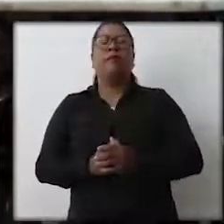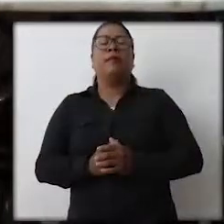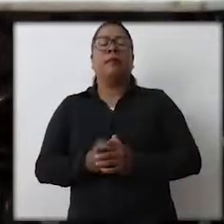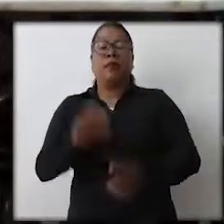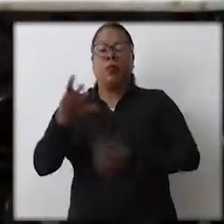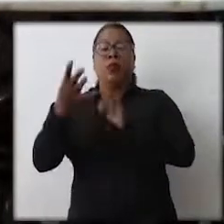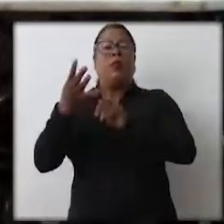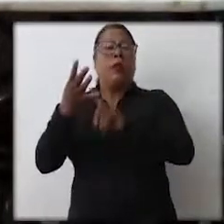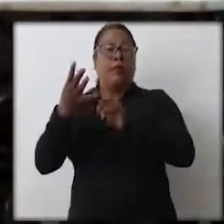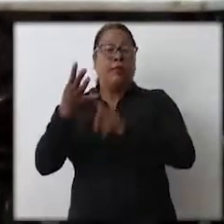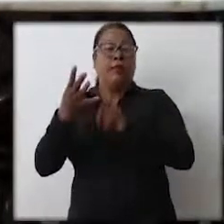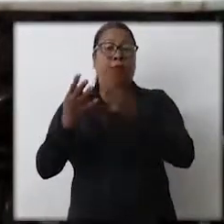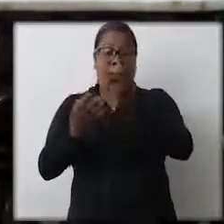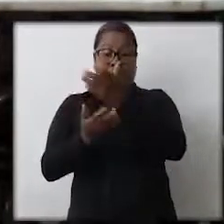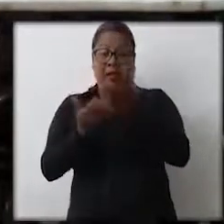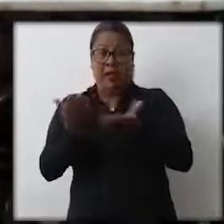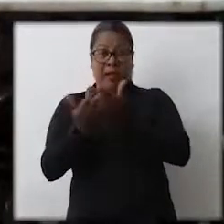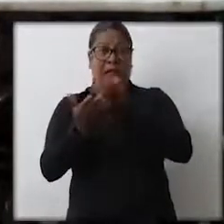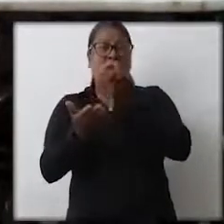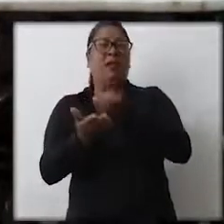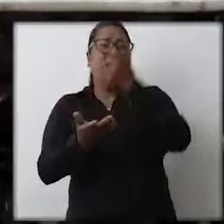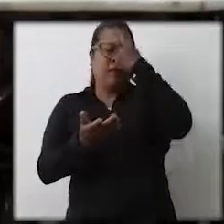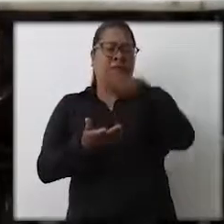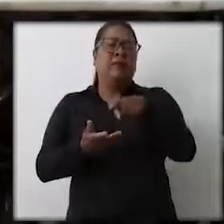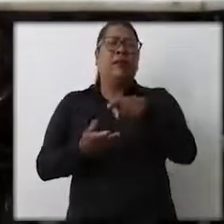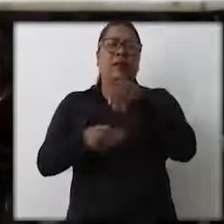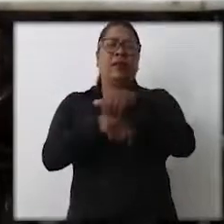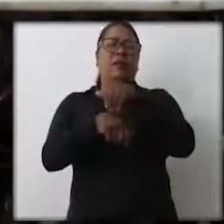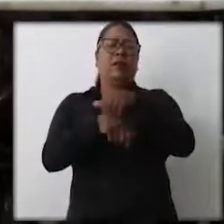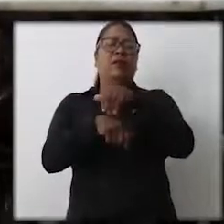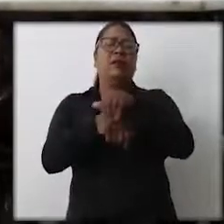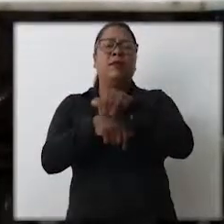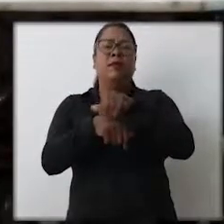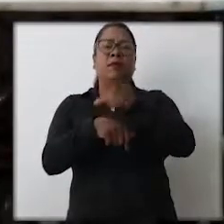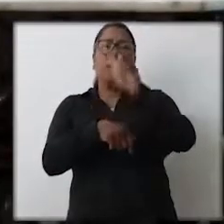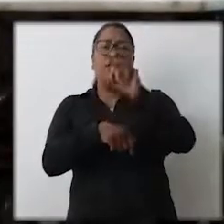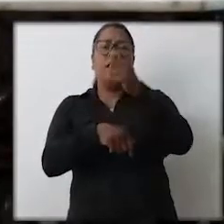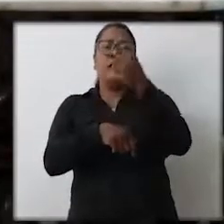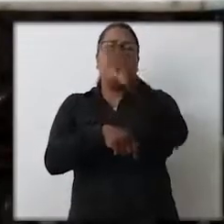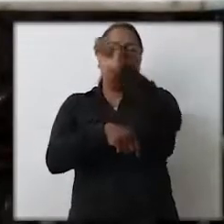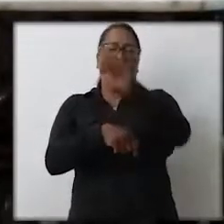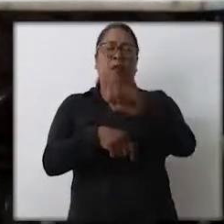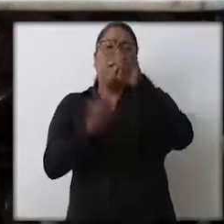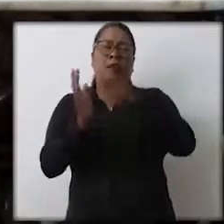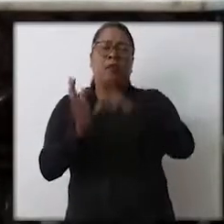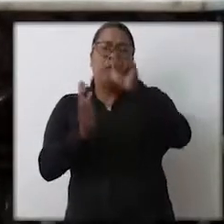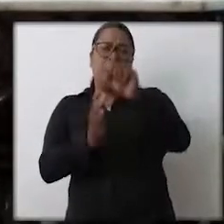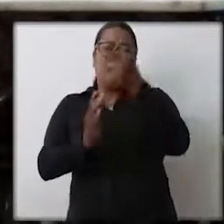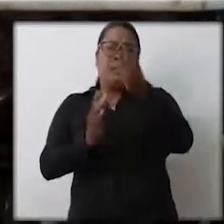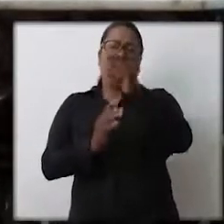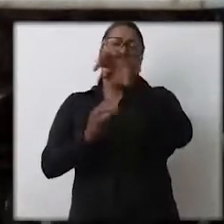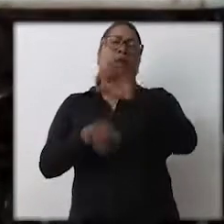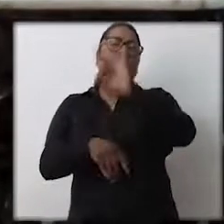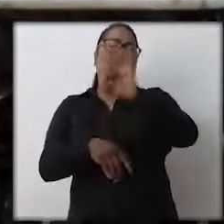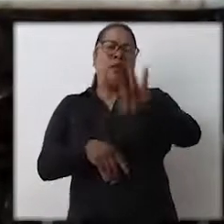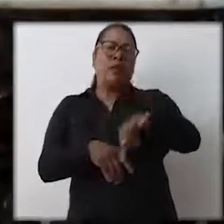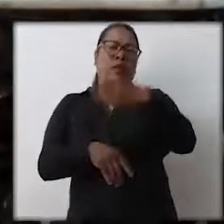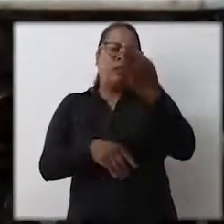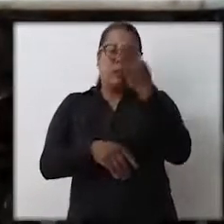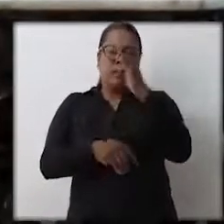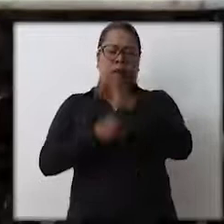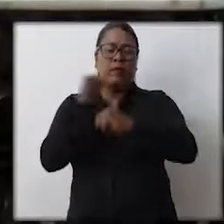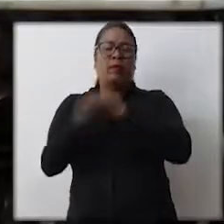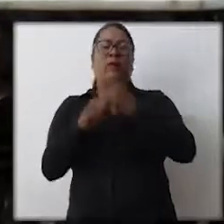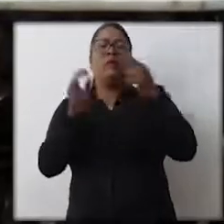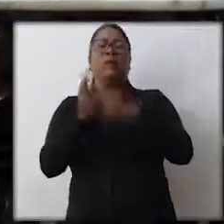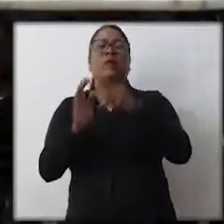ayuntamiento, Jorge Castro Campos, mediante el que propone la iniciativa de reforma al bando de policía y gobierno del municipio de Oaxaca de